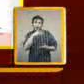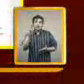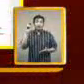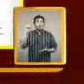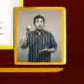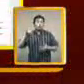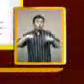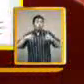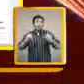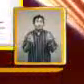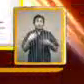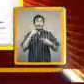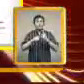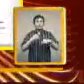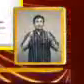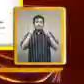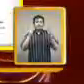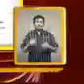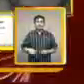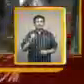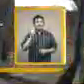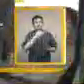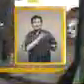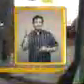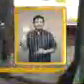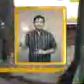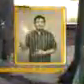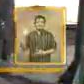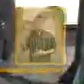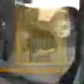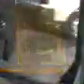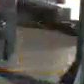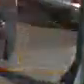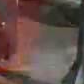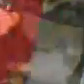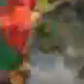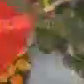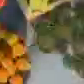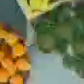www.lapaz.bo/jóvenes/mundojuvenil. Amigos, muchas gracias por su atención. Siempre es un gusto reencontrarnos con ustedes. Permiso.